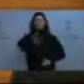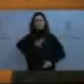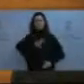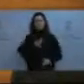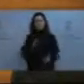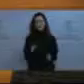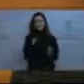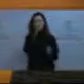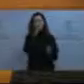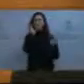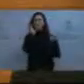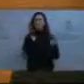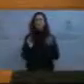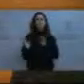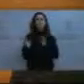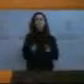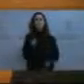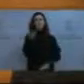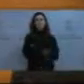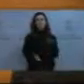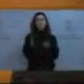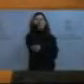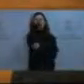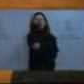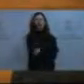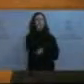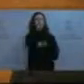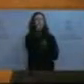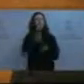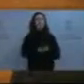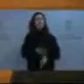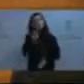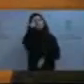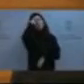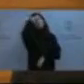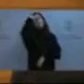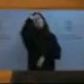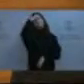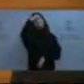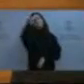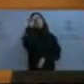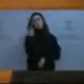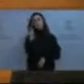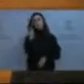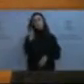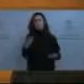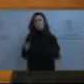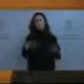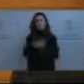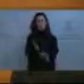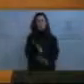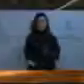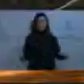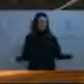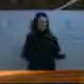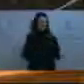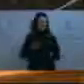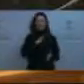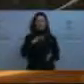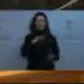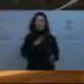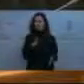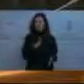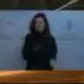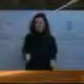eso le pido un juicio de valor, porque a mí solo se me ocurre uno, señora consejera. Es decir, y es que esto es una golfada total, y yo